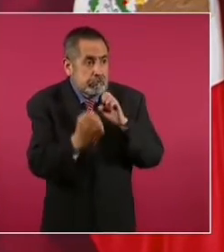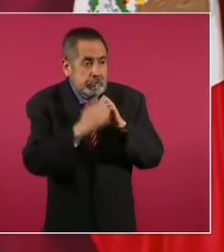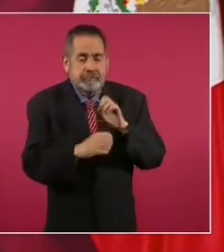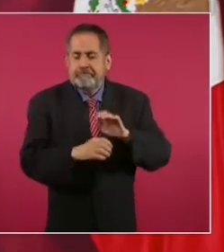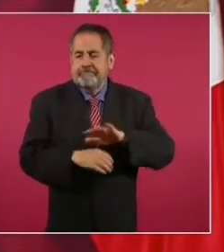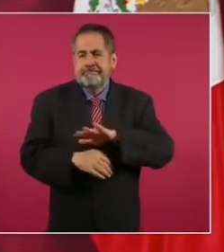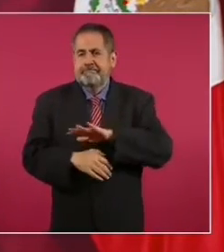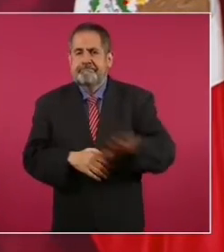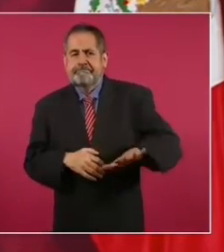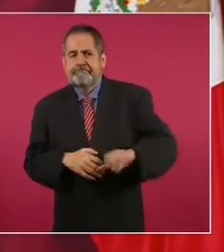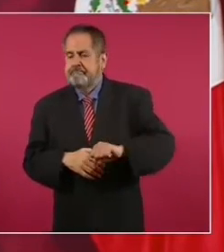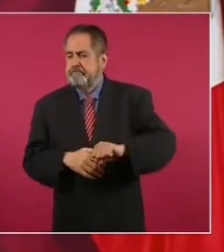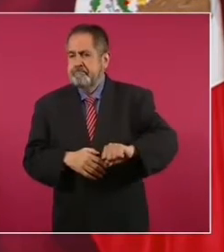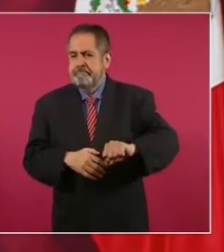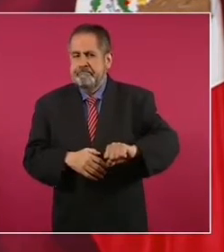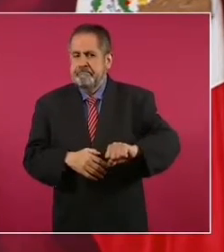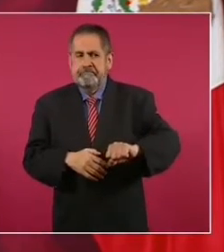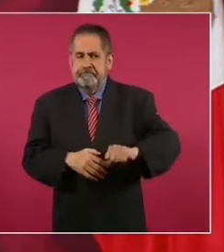por